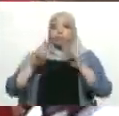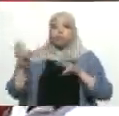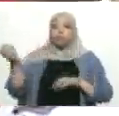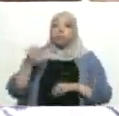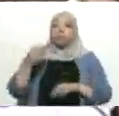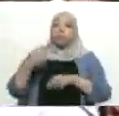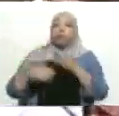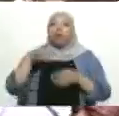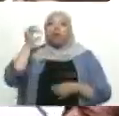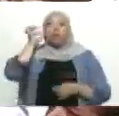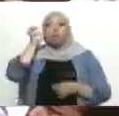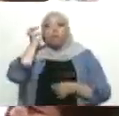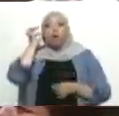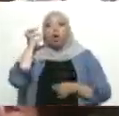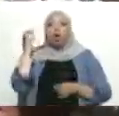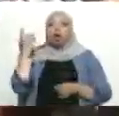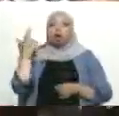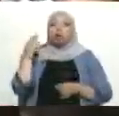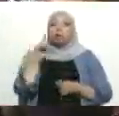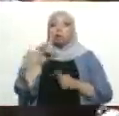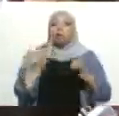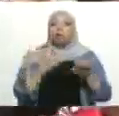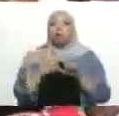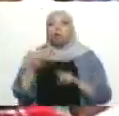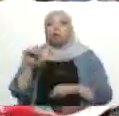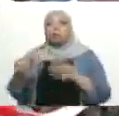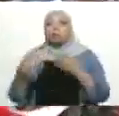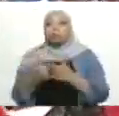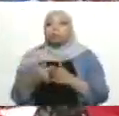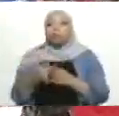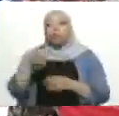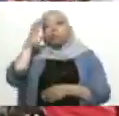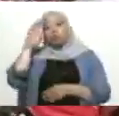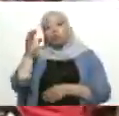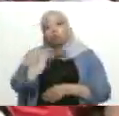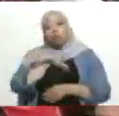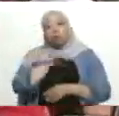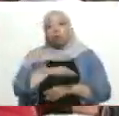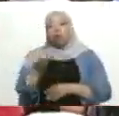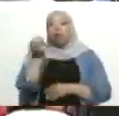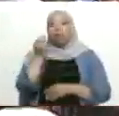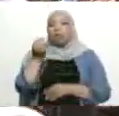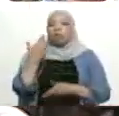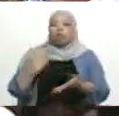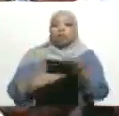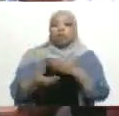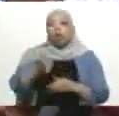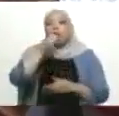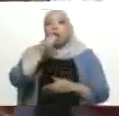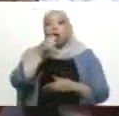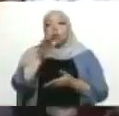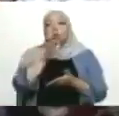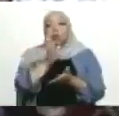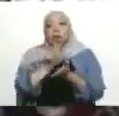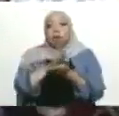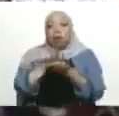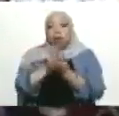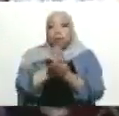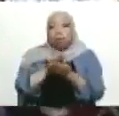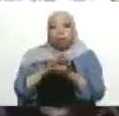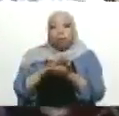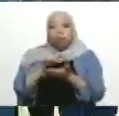aquella mujer que era capaz de irse uno por uno a llevarse soldados, a llevarle la comida a los soldados, el agua, la mitad de una arepa,